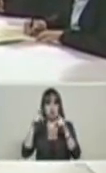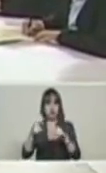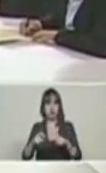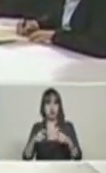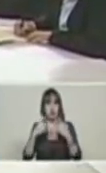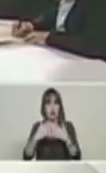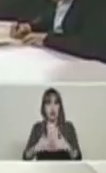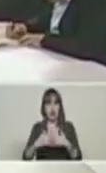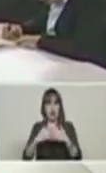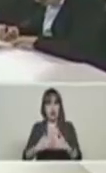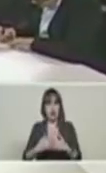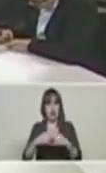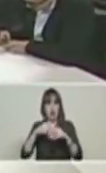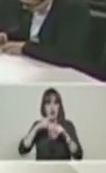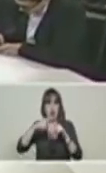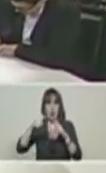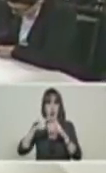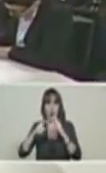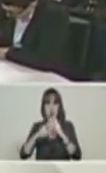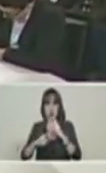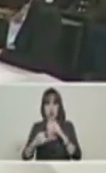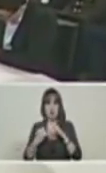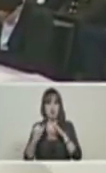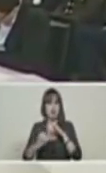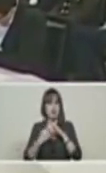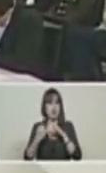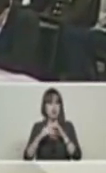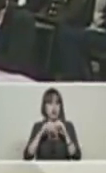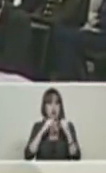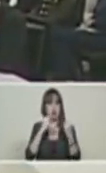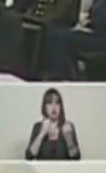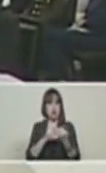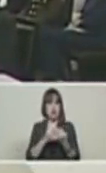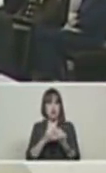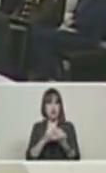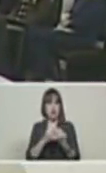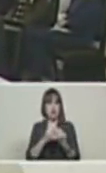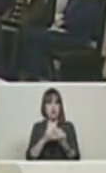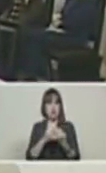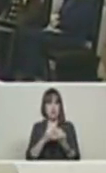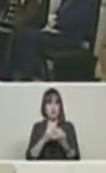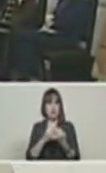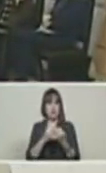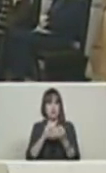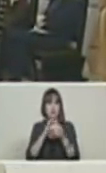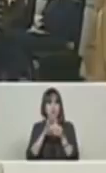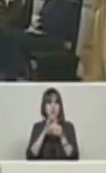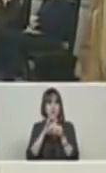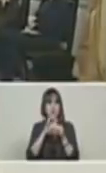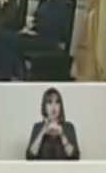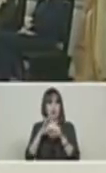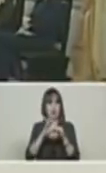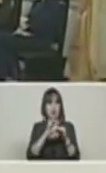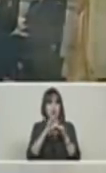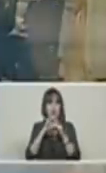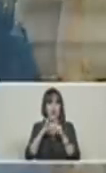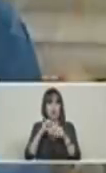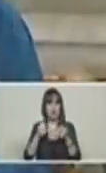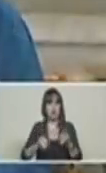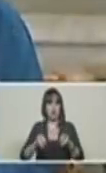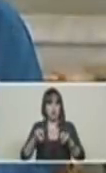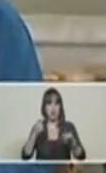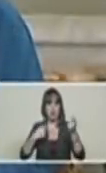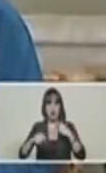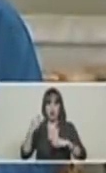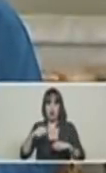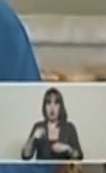de CONAPRI, que es la organización, y ANSA, que agrupa a los supermercados y grandes abastos del